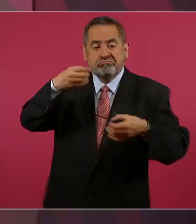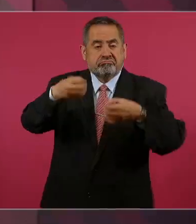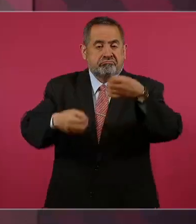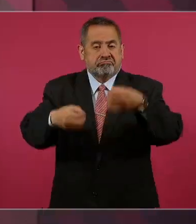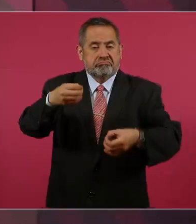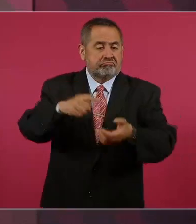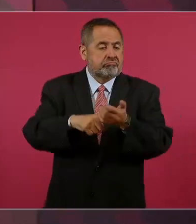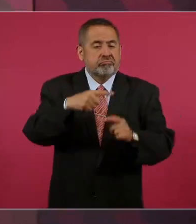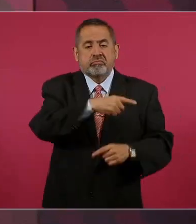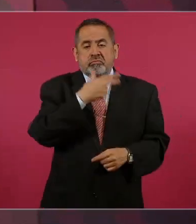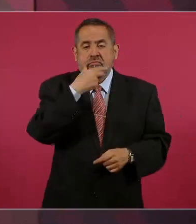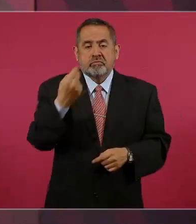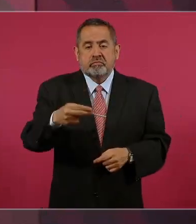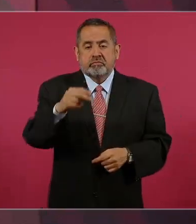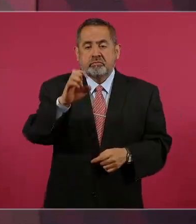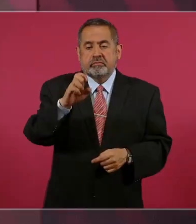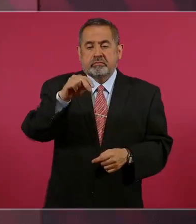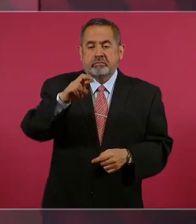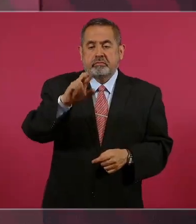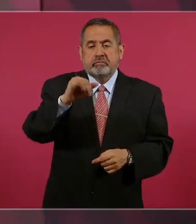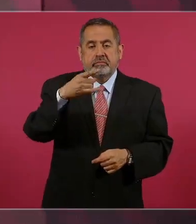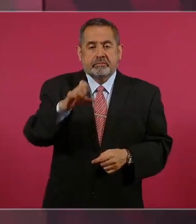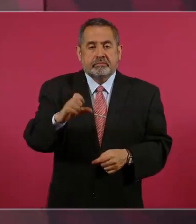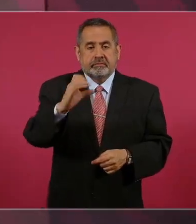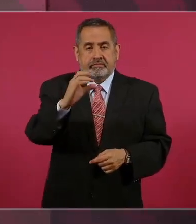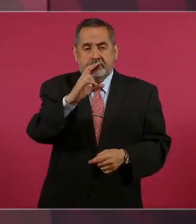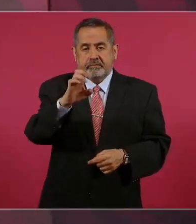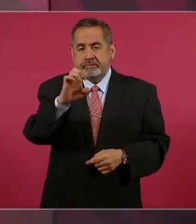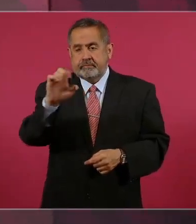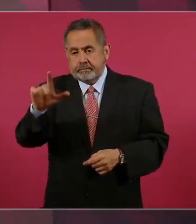Enrique Krill, y su suegro,